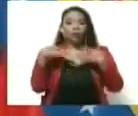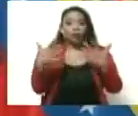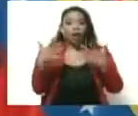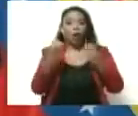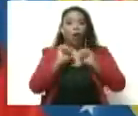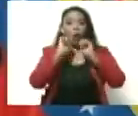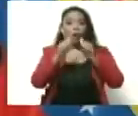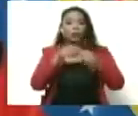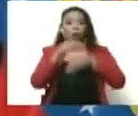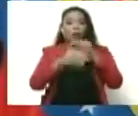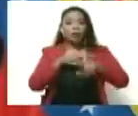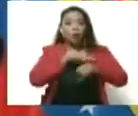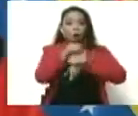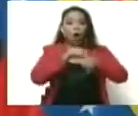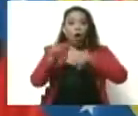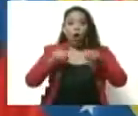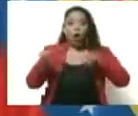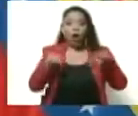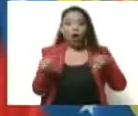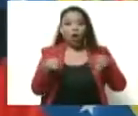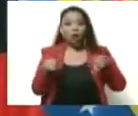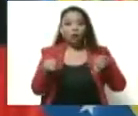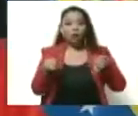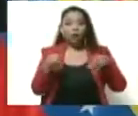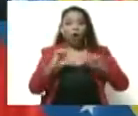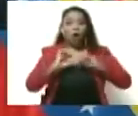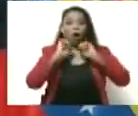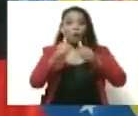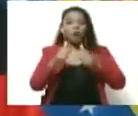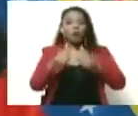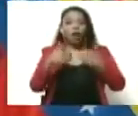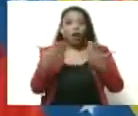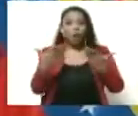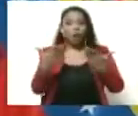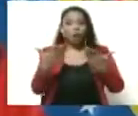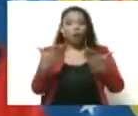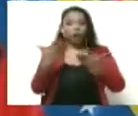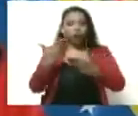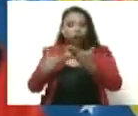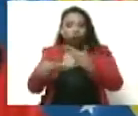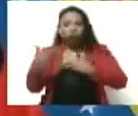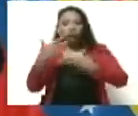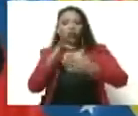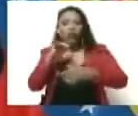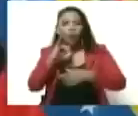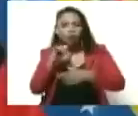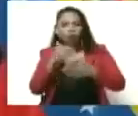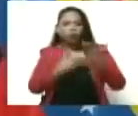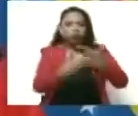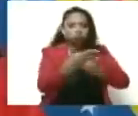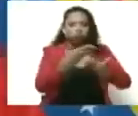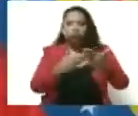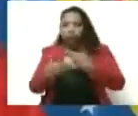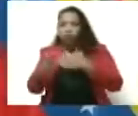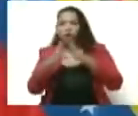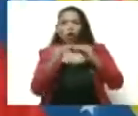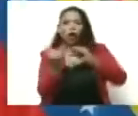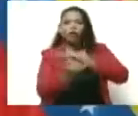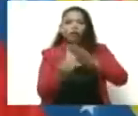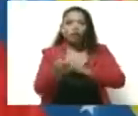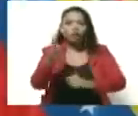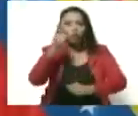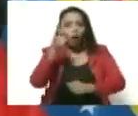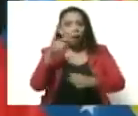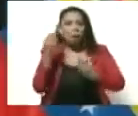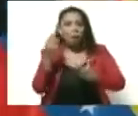comenzamos a hacer todas las coordinaciones, comenzamos a intercambiar las informaciones entre todos los organismos de seguridad,